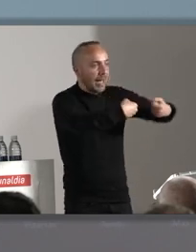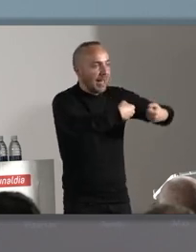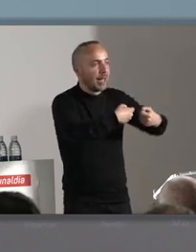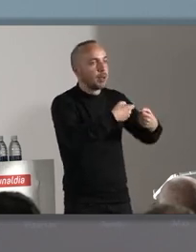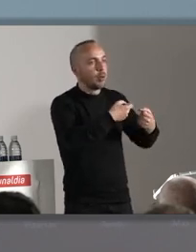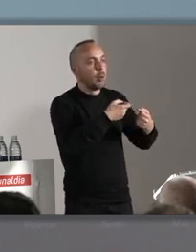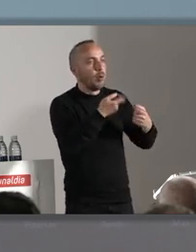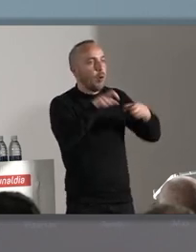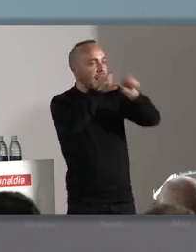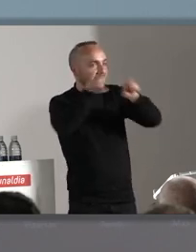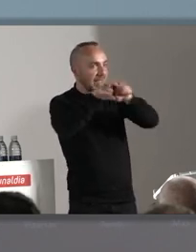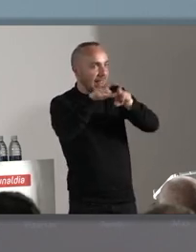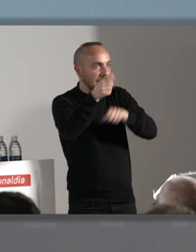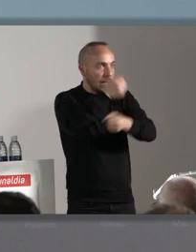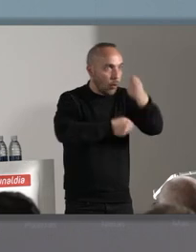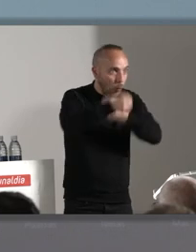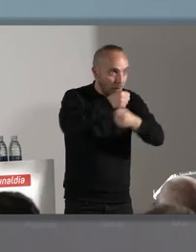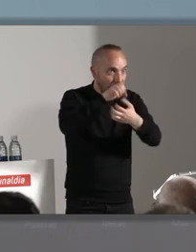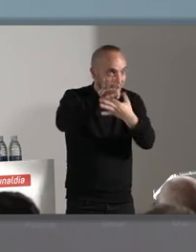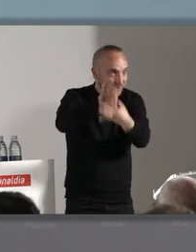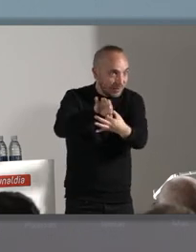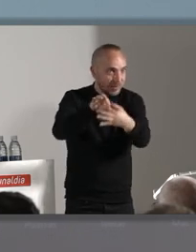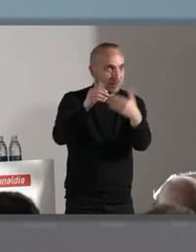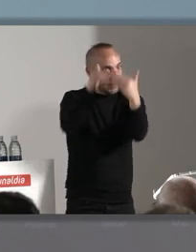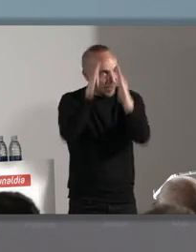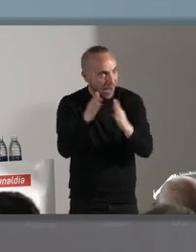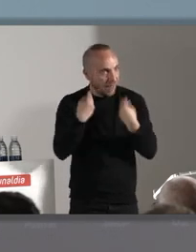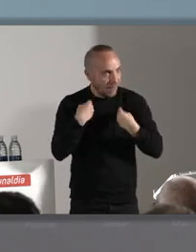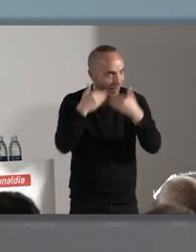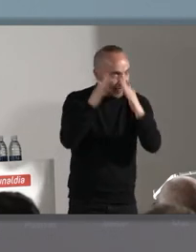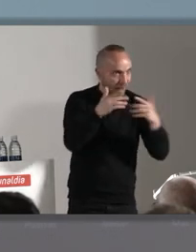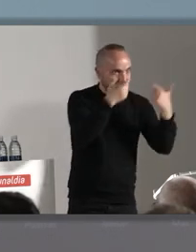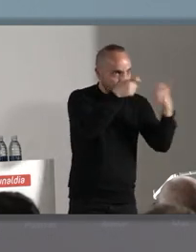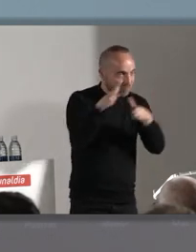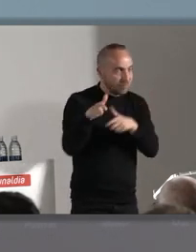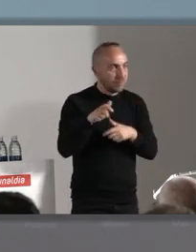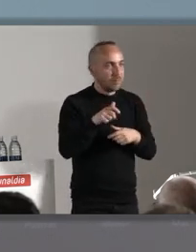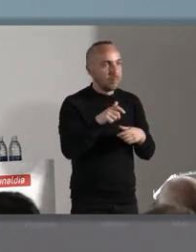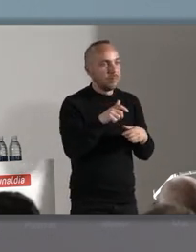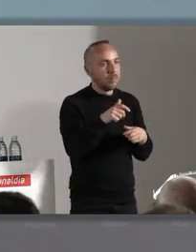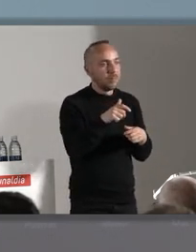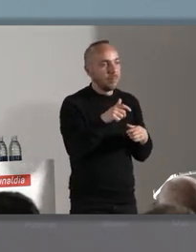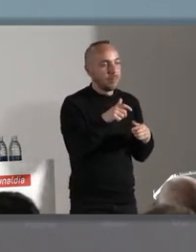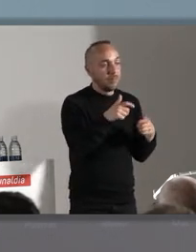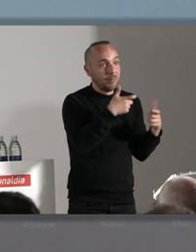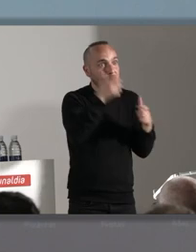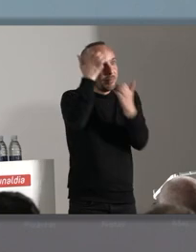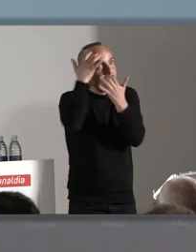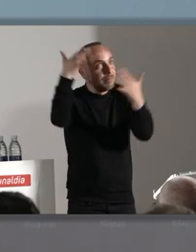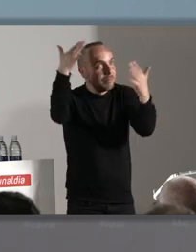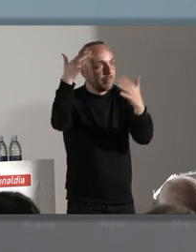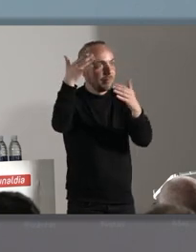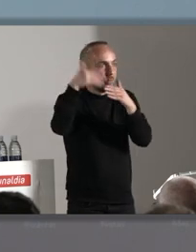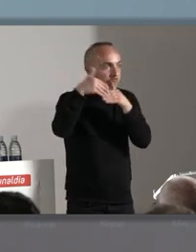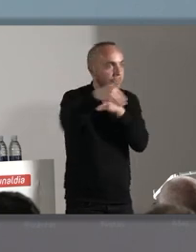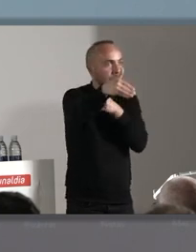nuevas actividades económicas en cooperativas de trabajo vinculadas a la vivienda, etcétera, etcétera, ¿no? Entonces, esto es un poco, digamos, el imaginario que